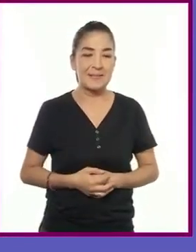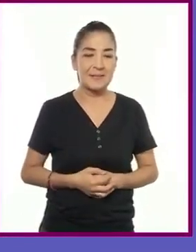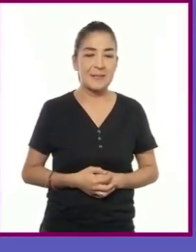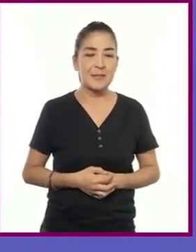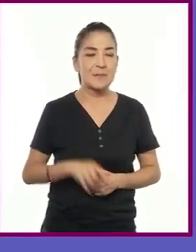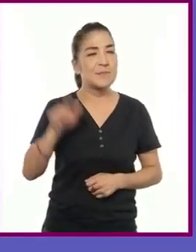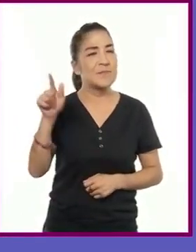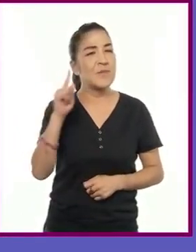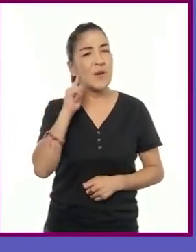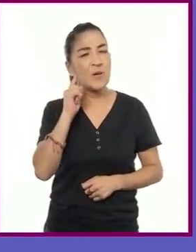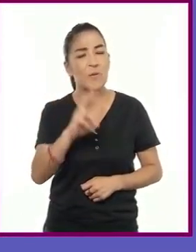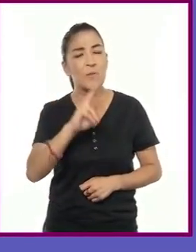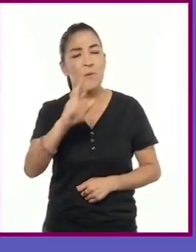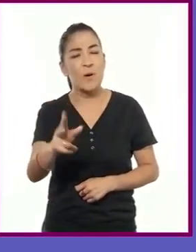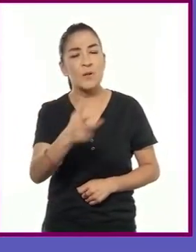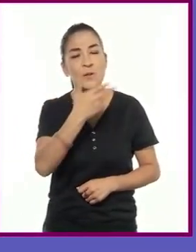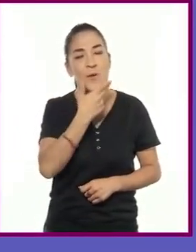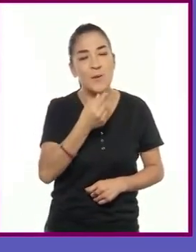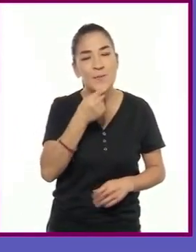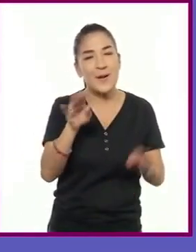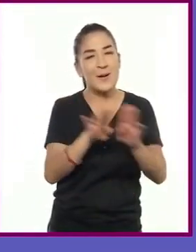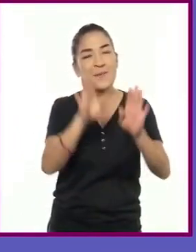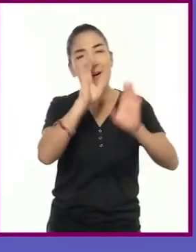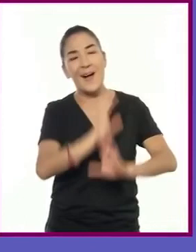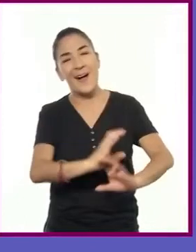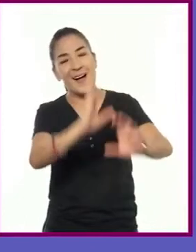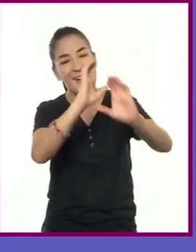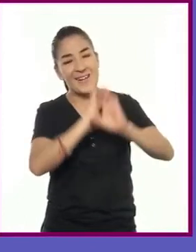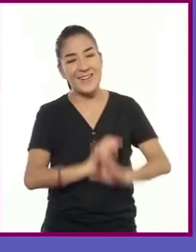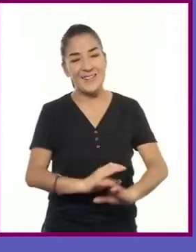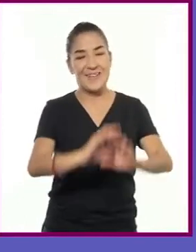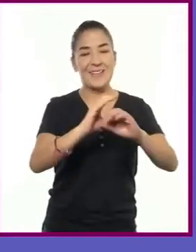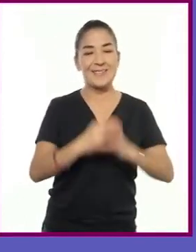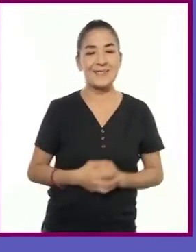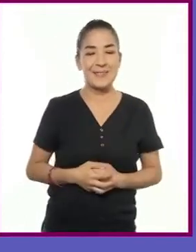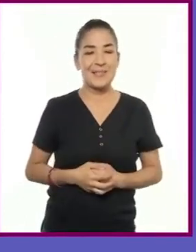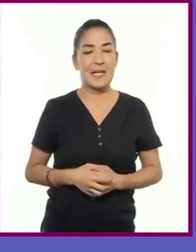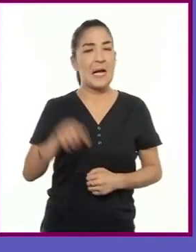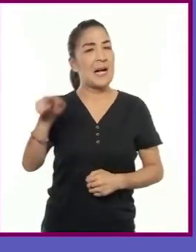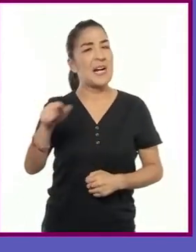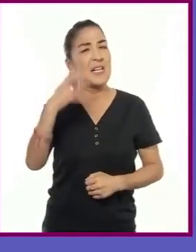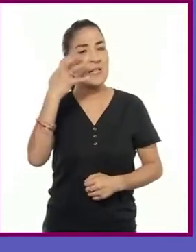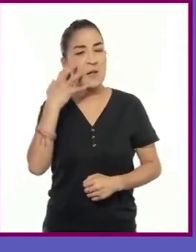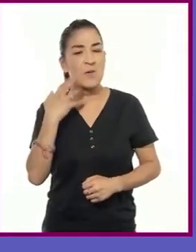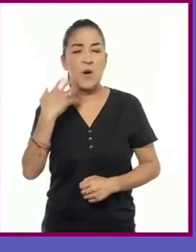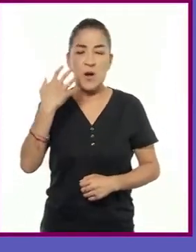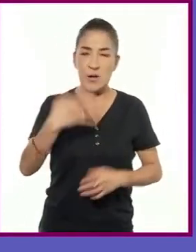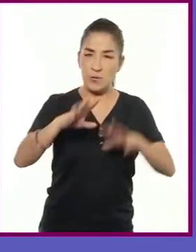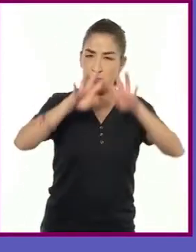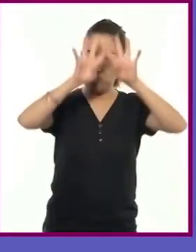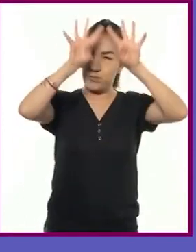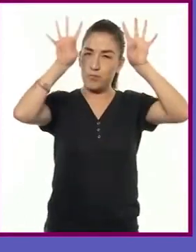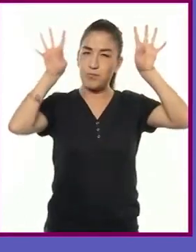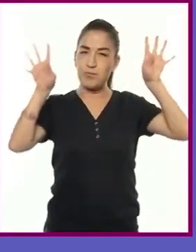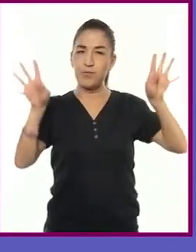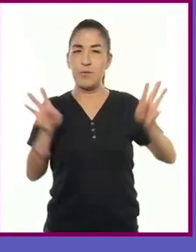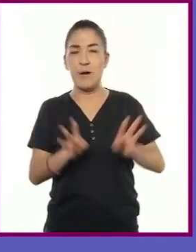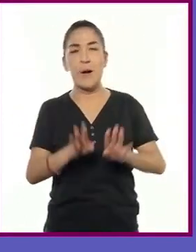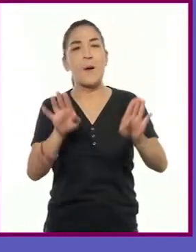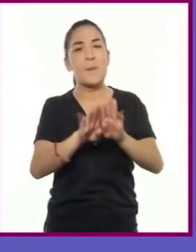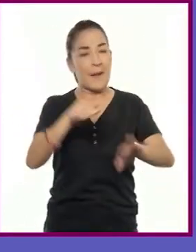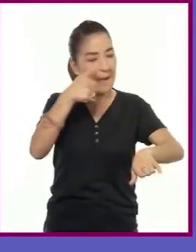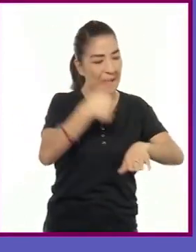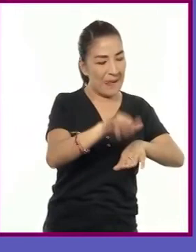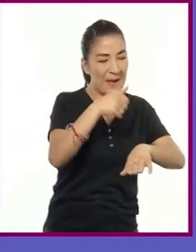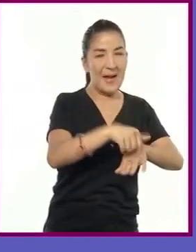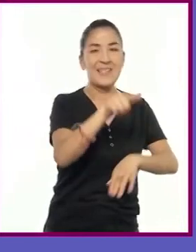La voz del hombre y la de la lira cantaban confundidas. El león de recia melena vino a lamer las sandalias del hombre